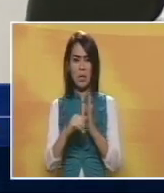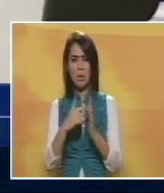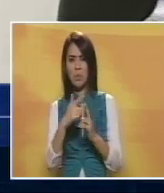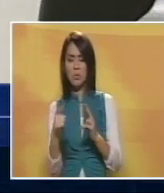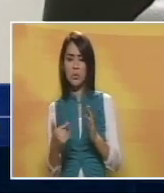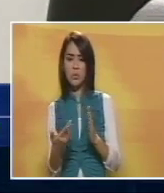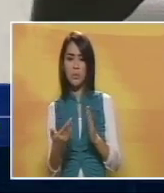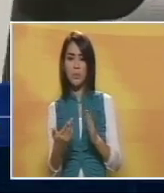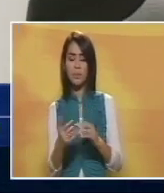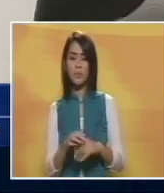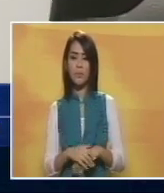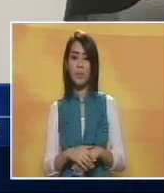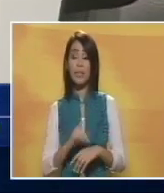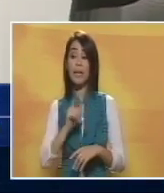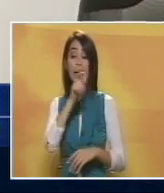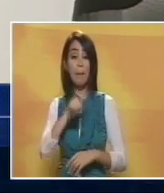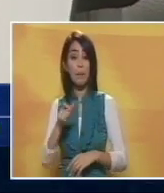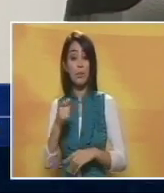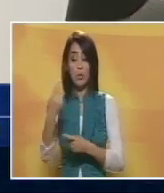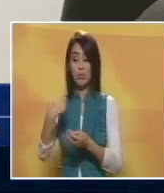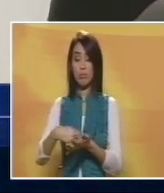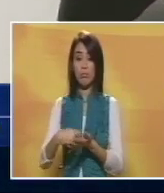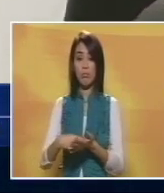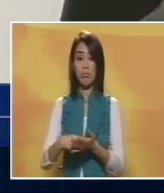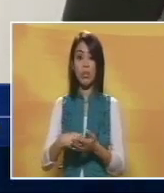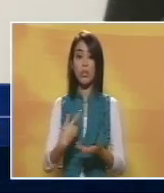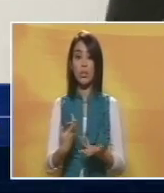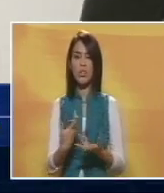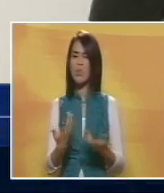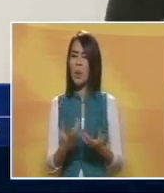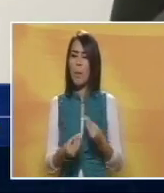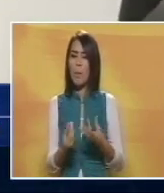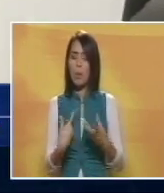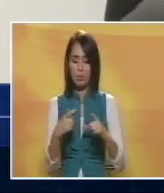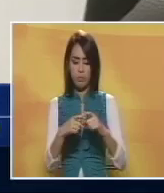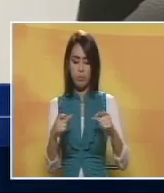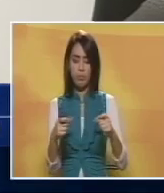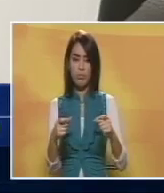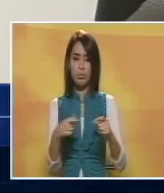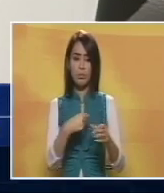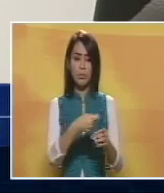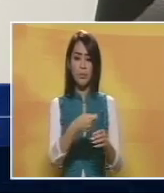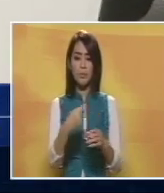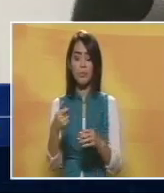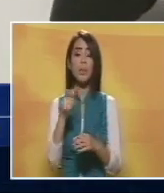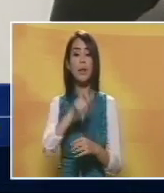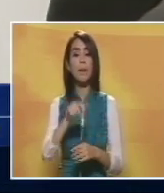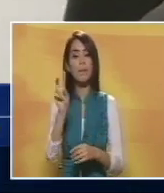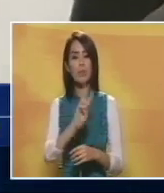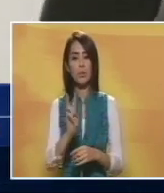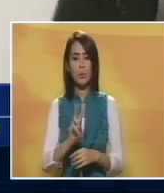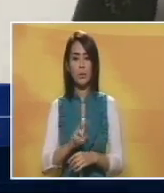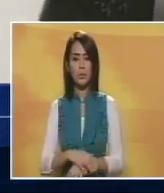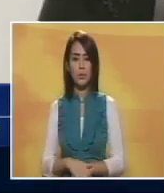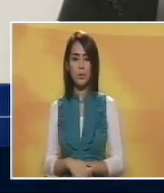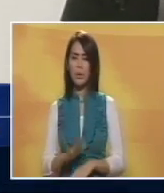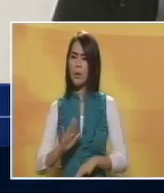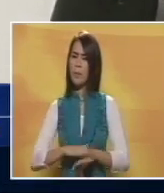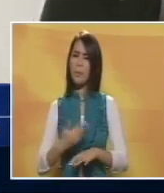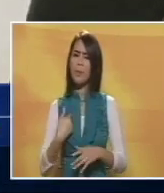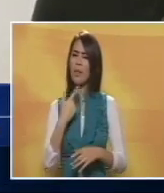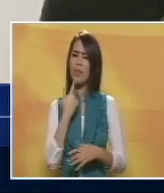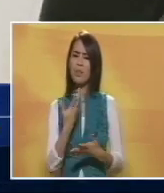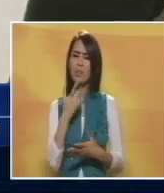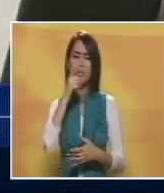el que finalmente le llega a la gente, todo este dinero lo va a repartir a través de una tarjeta directamente a los venezolanos. ¿Por qué digo yo que esto no